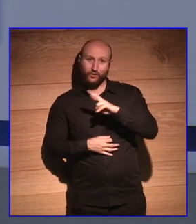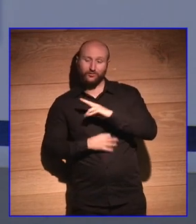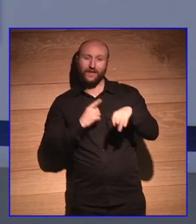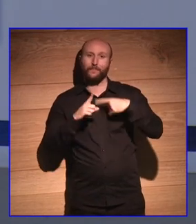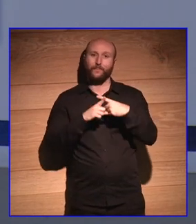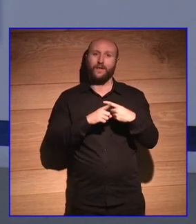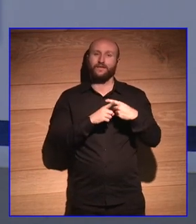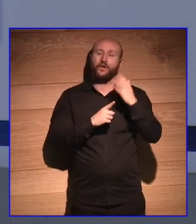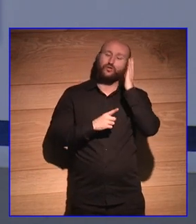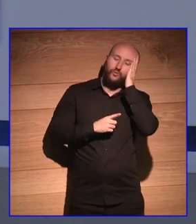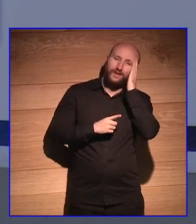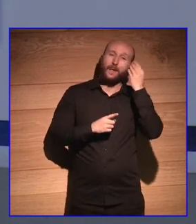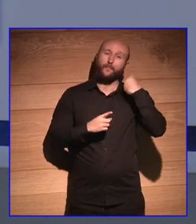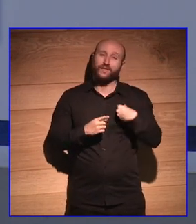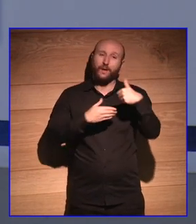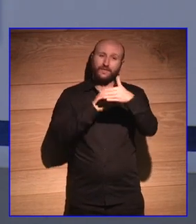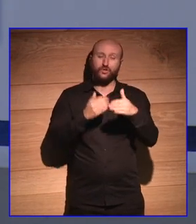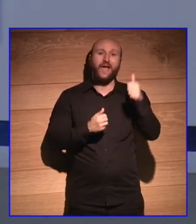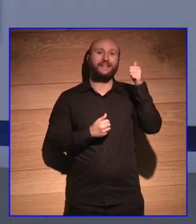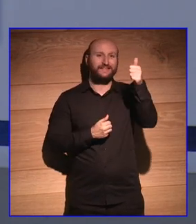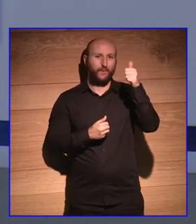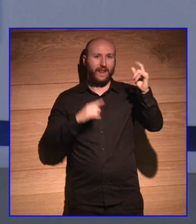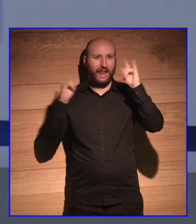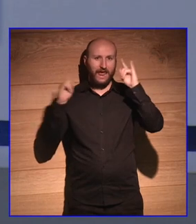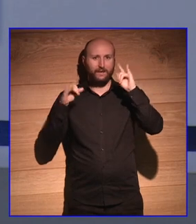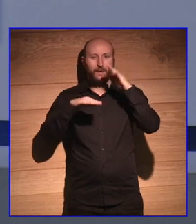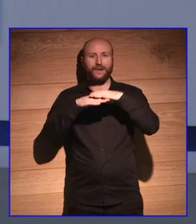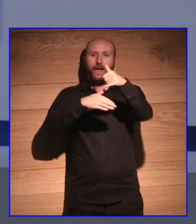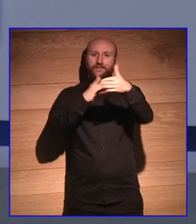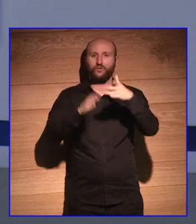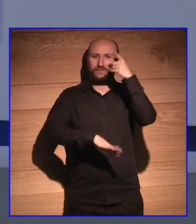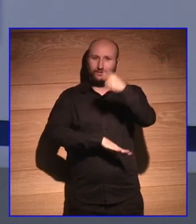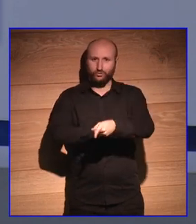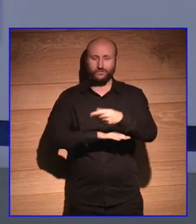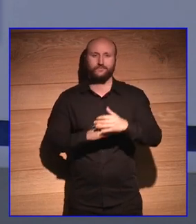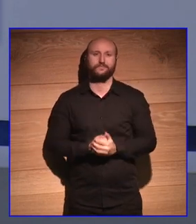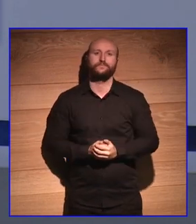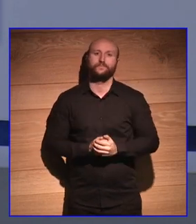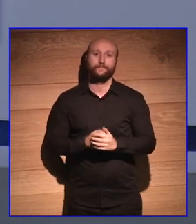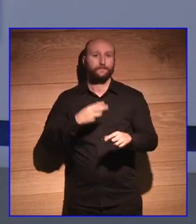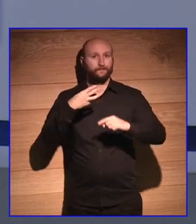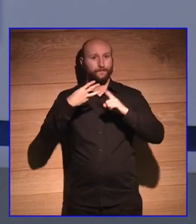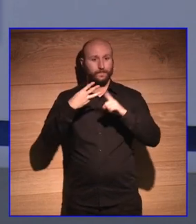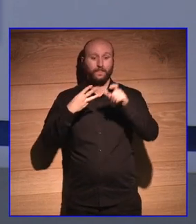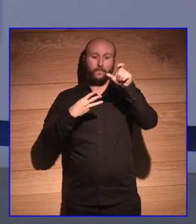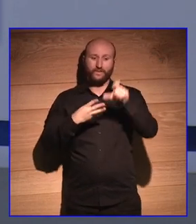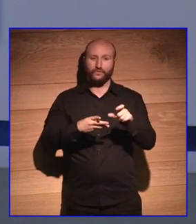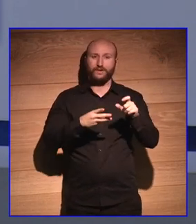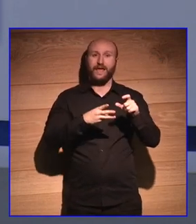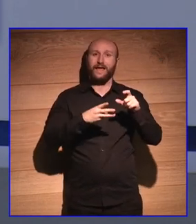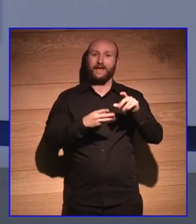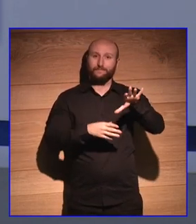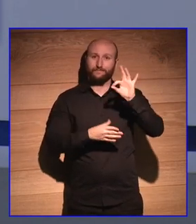la misma habitación de la pensionada con timbre de alarma a las habitaciones del director tercero que la persona destinada a su